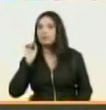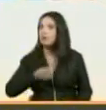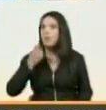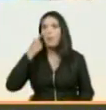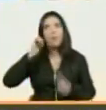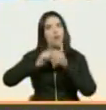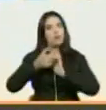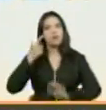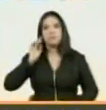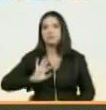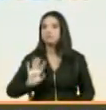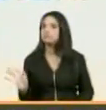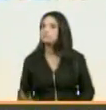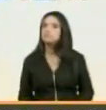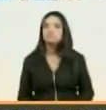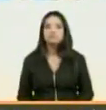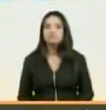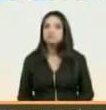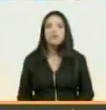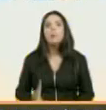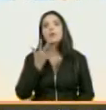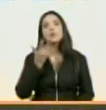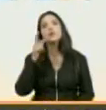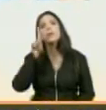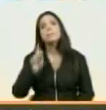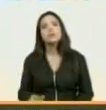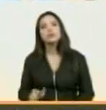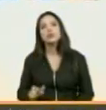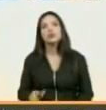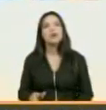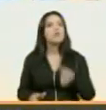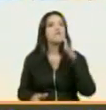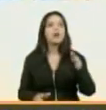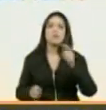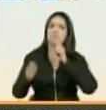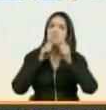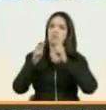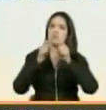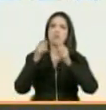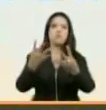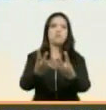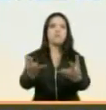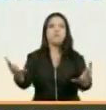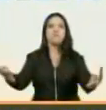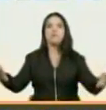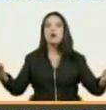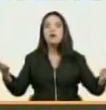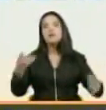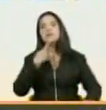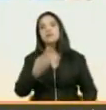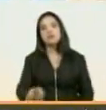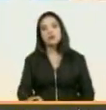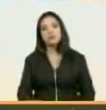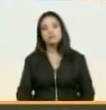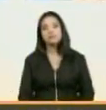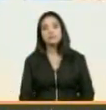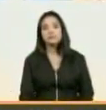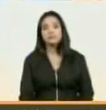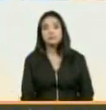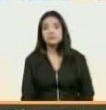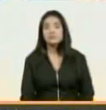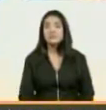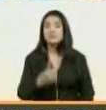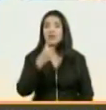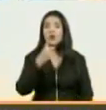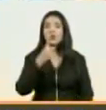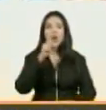una persona vaya a una rueda de prensa y diga que una bomba